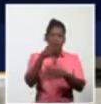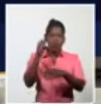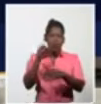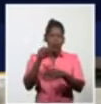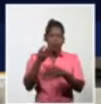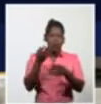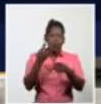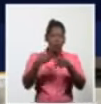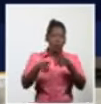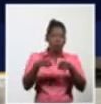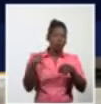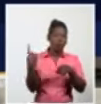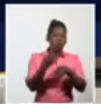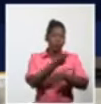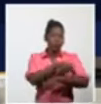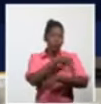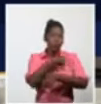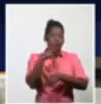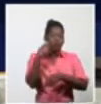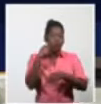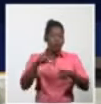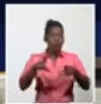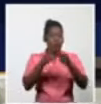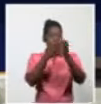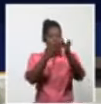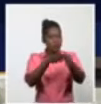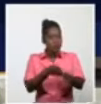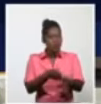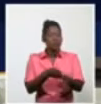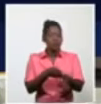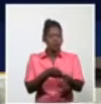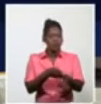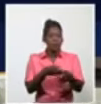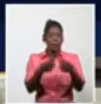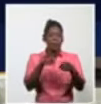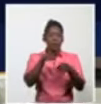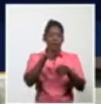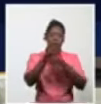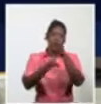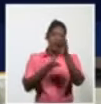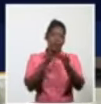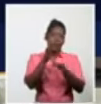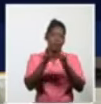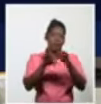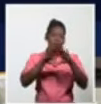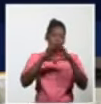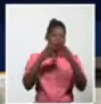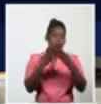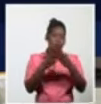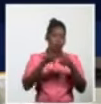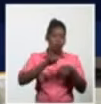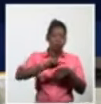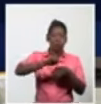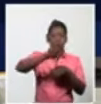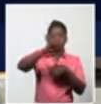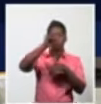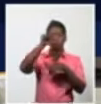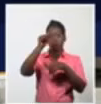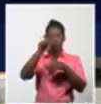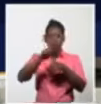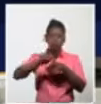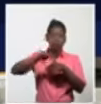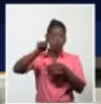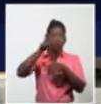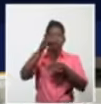disciplina. Pero eso es a lo que se refiere tanto el pico como la meseta en un momento determinado, que